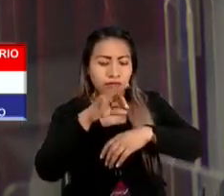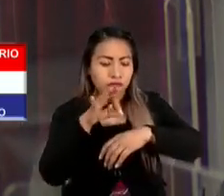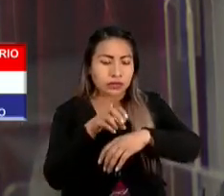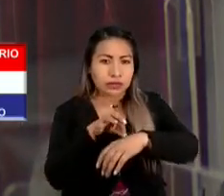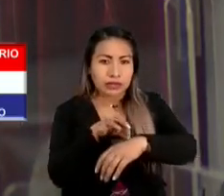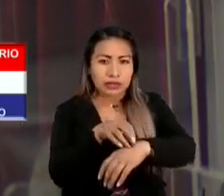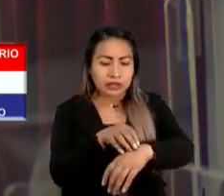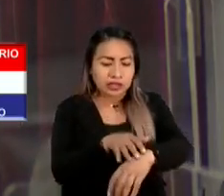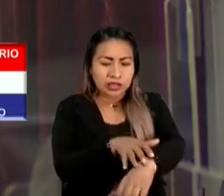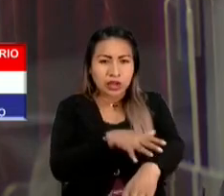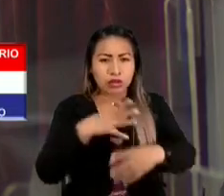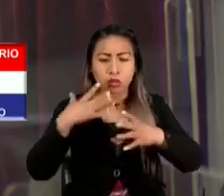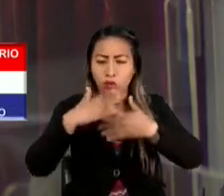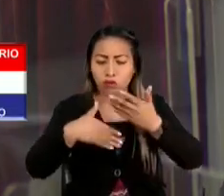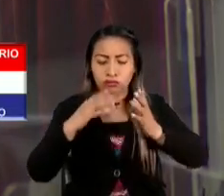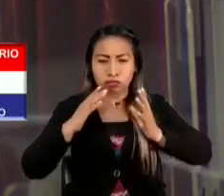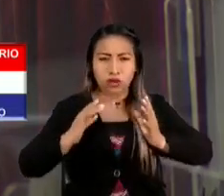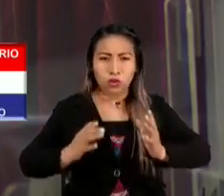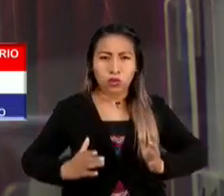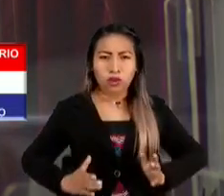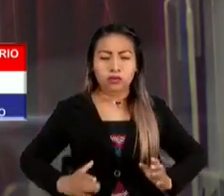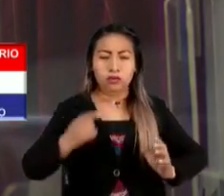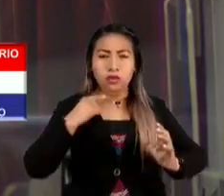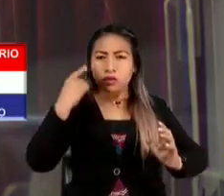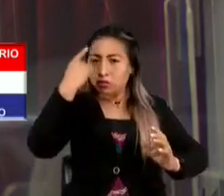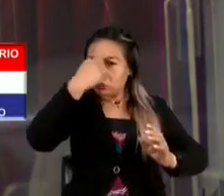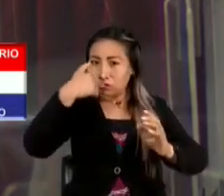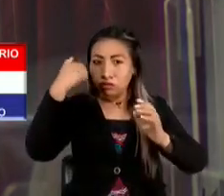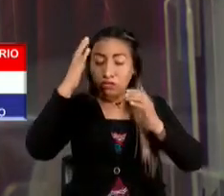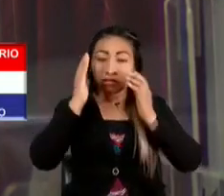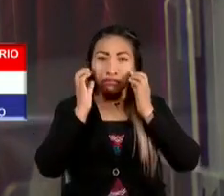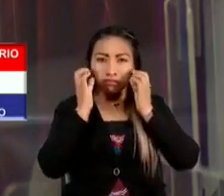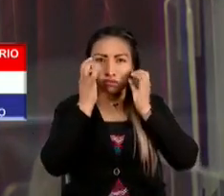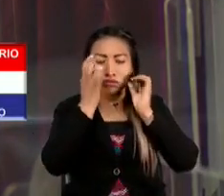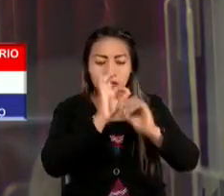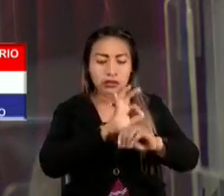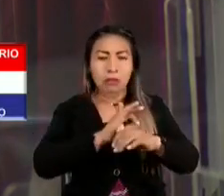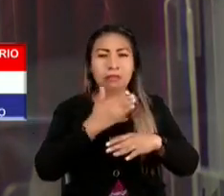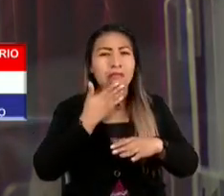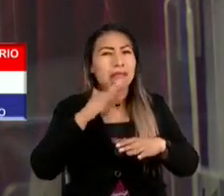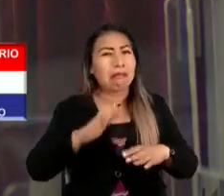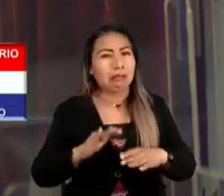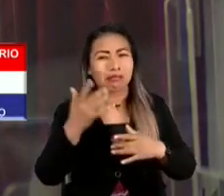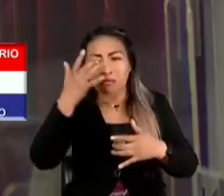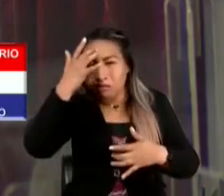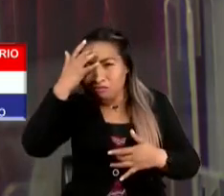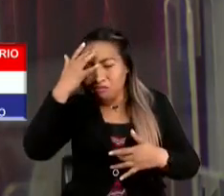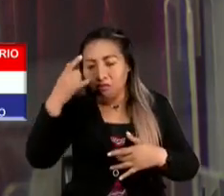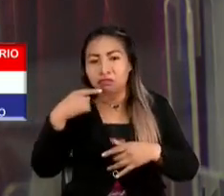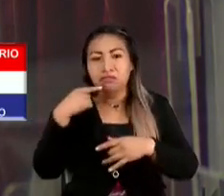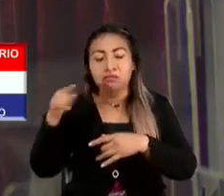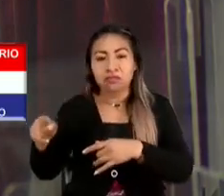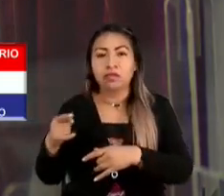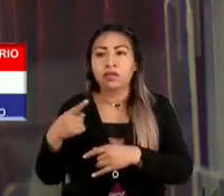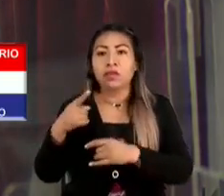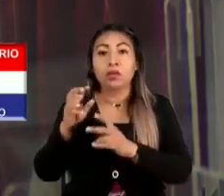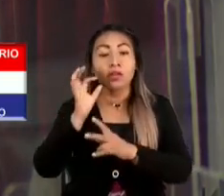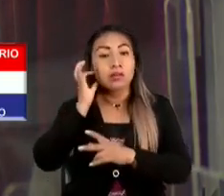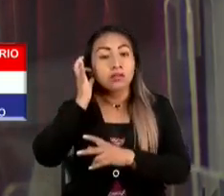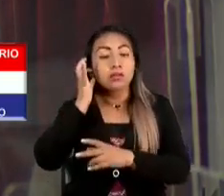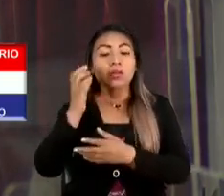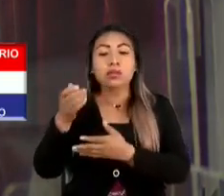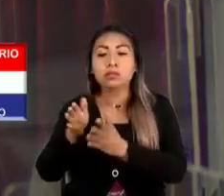su cuerpo y de su cara. La señora Lucy Córdoba, que le pidió ayuda a la Comisión de la Mujer y de